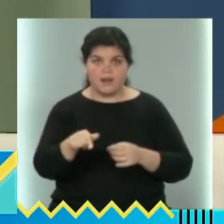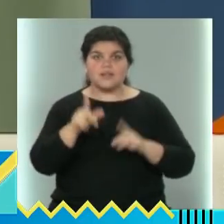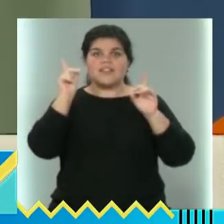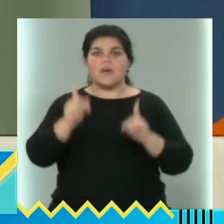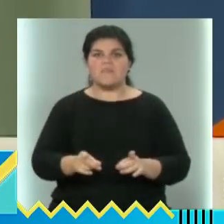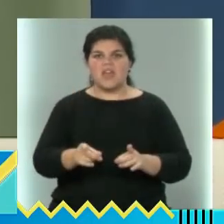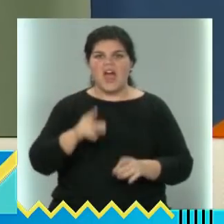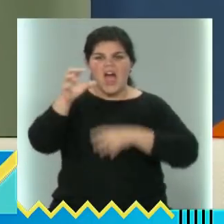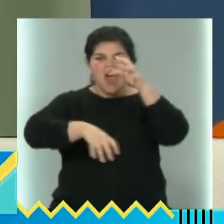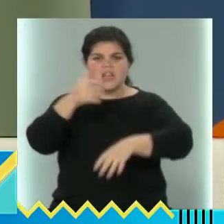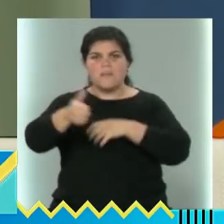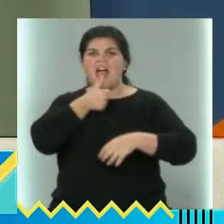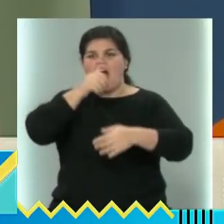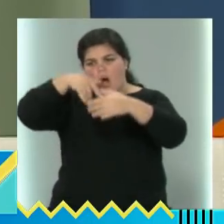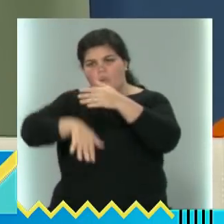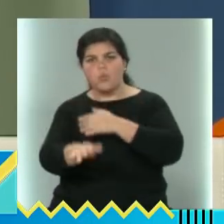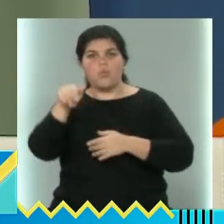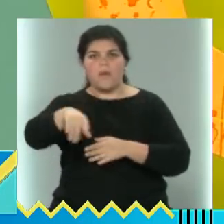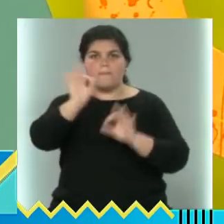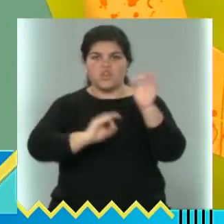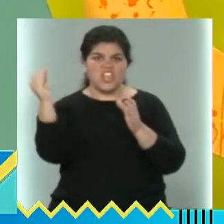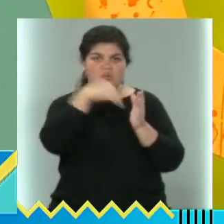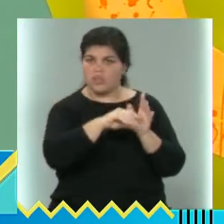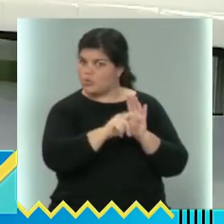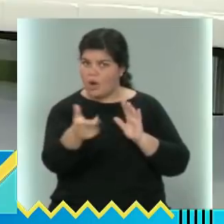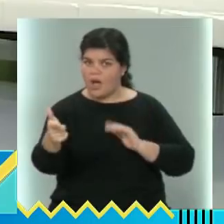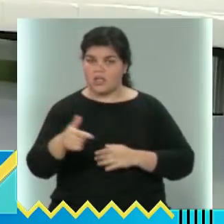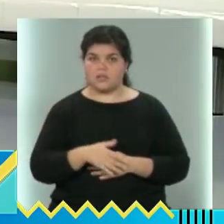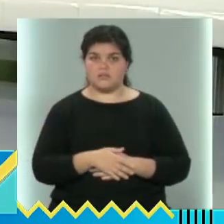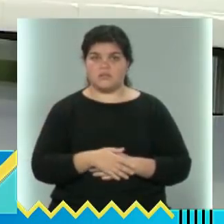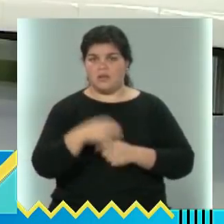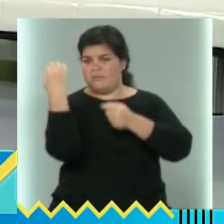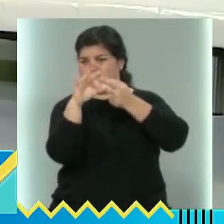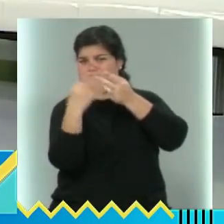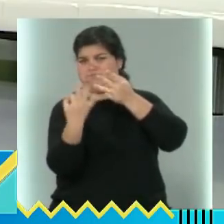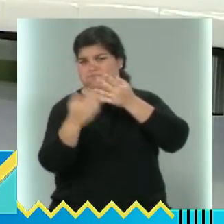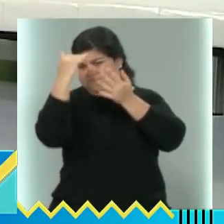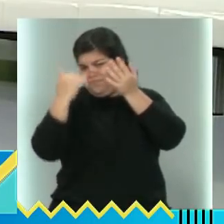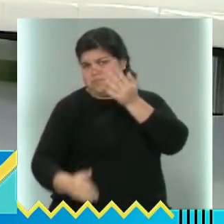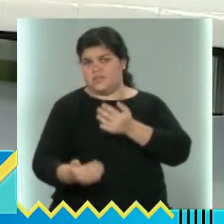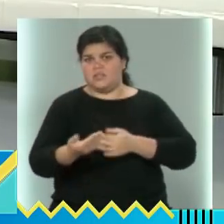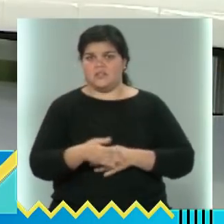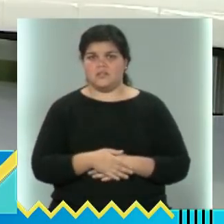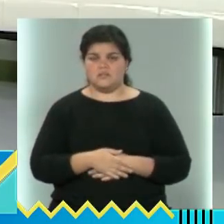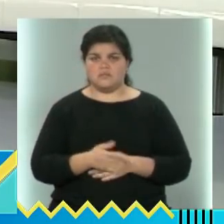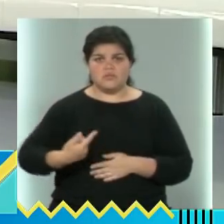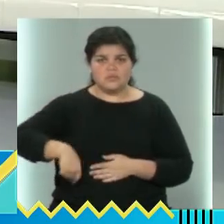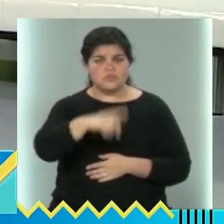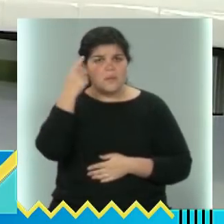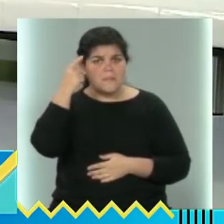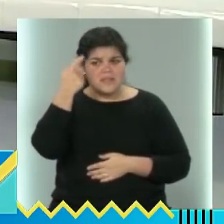acuáticos que ni siquiera están en la zona del proyecto, no había un mapa de sensibilidad, etcétera, etcétera. Entonces, nos parece que